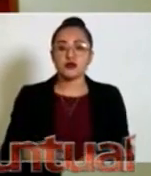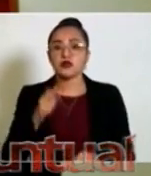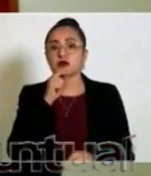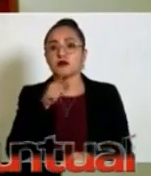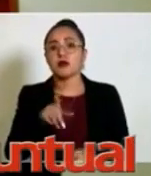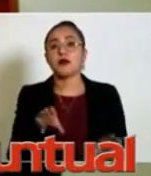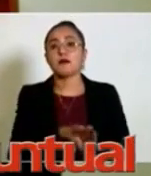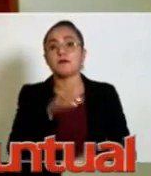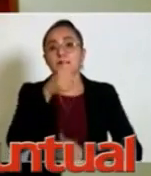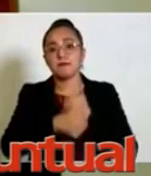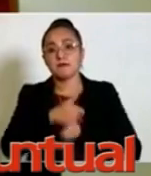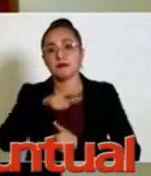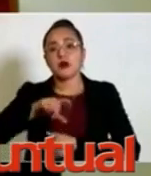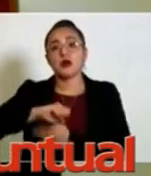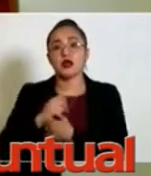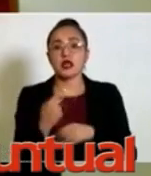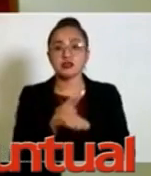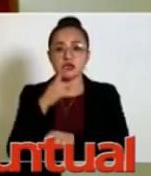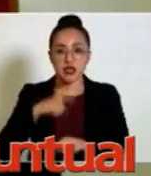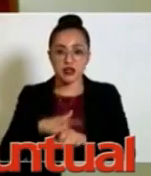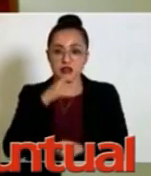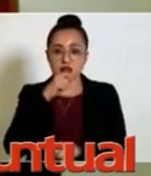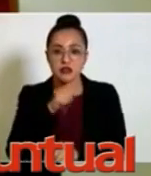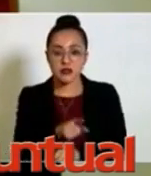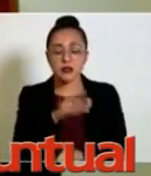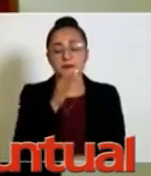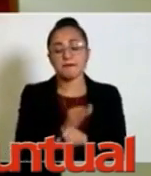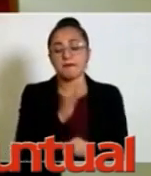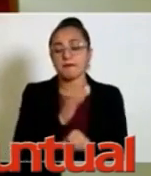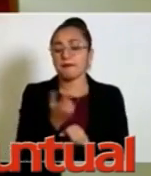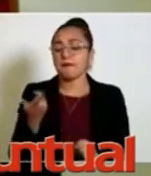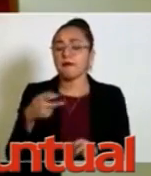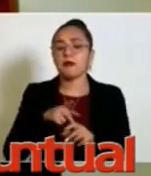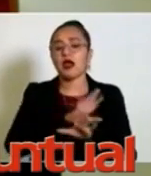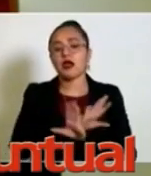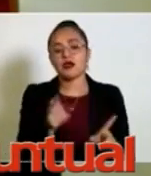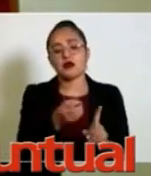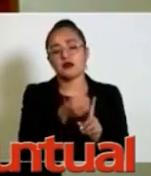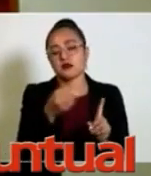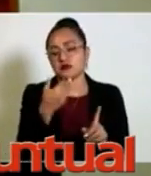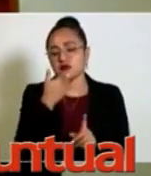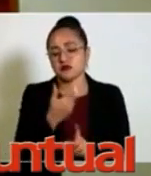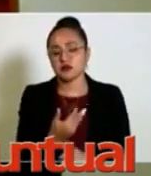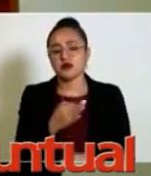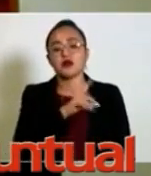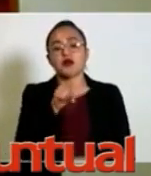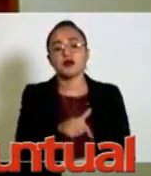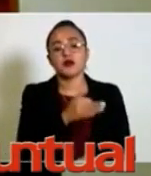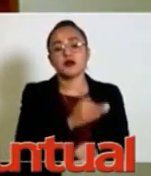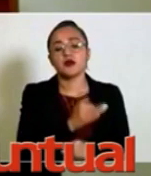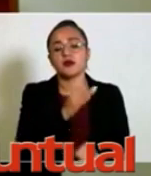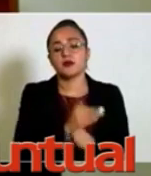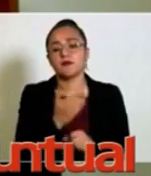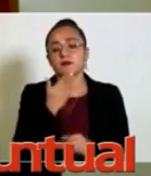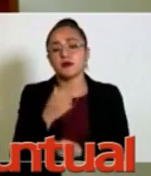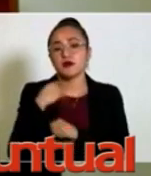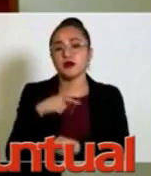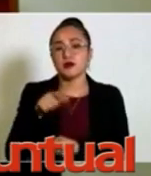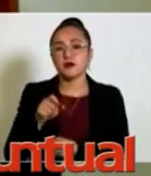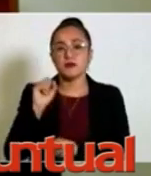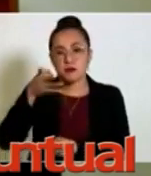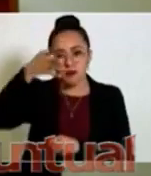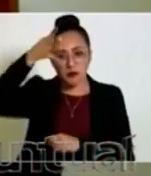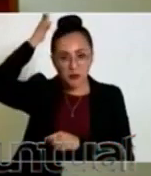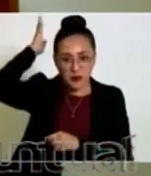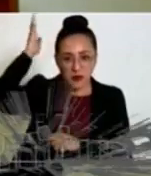propia participación de la Guardia Nacional, se restableció el orden y se permitió que el cuerpo de bomberos